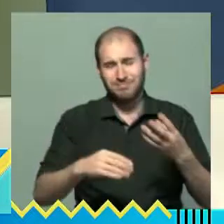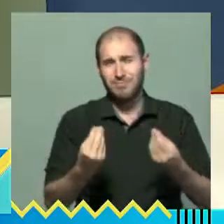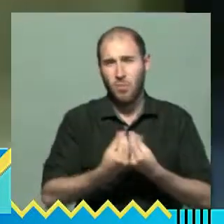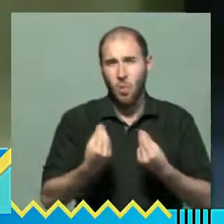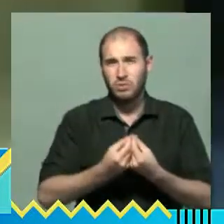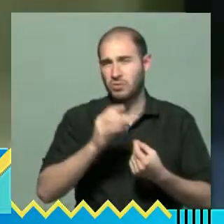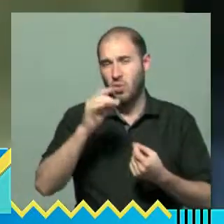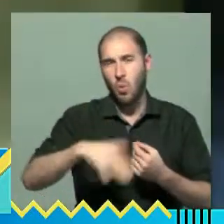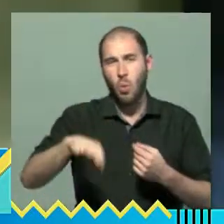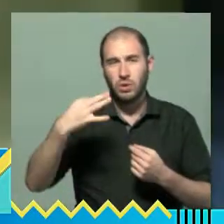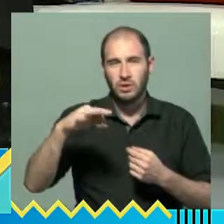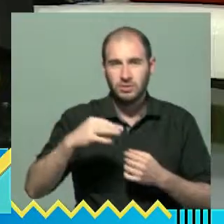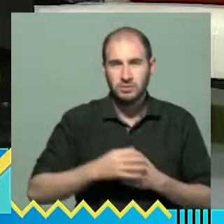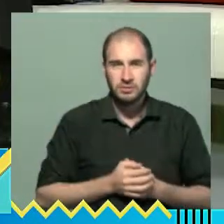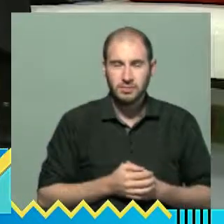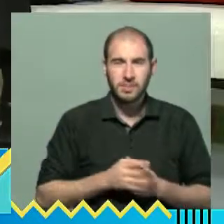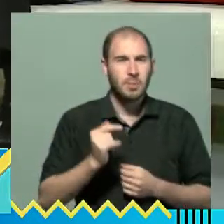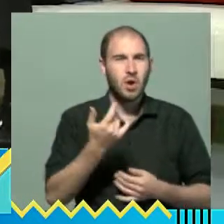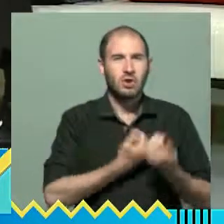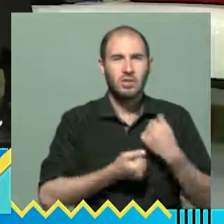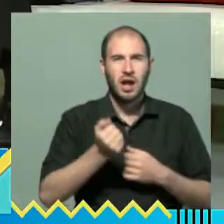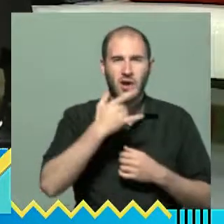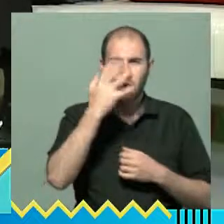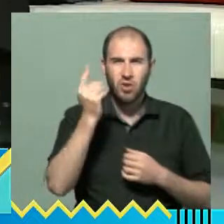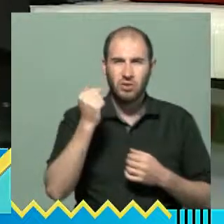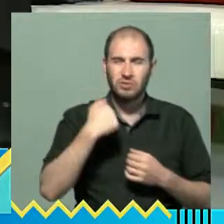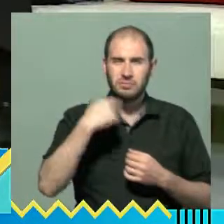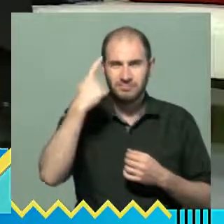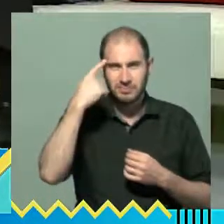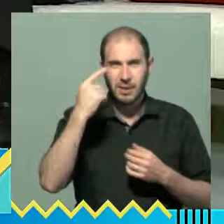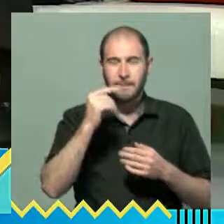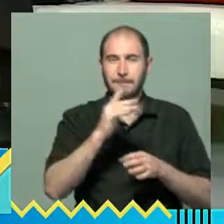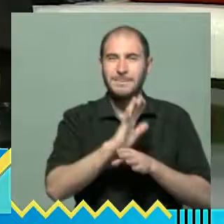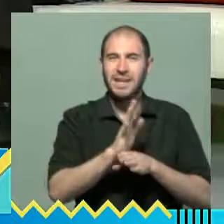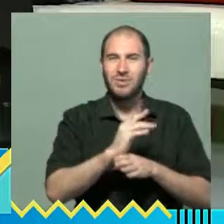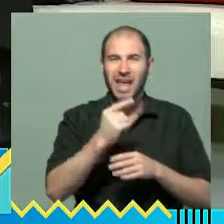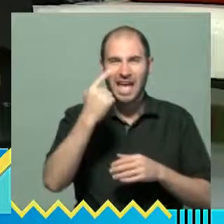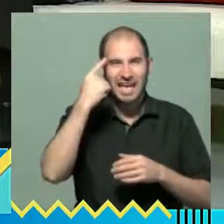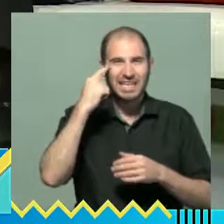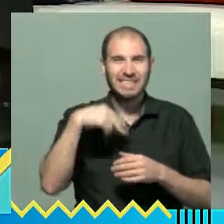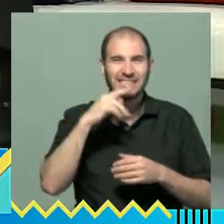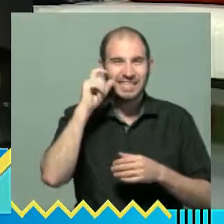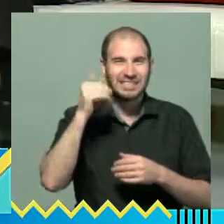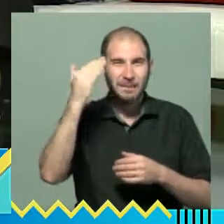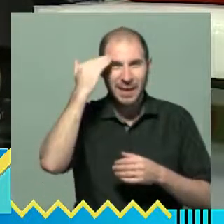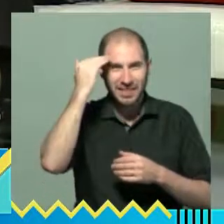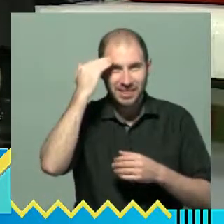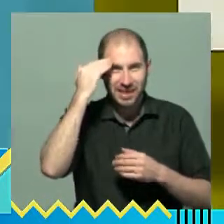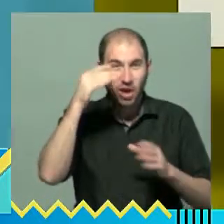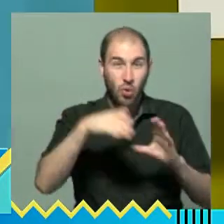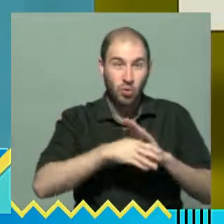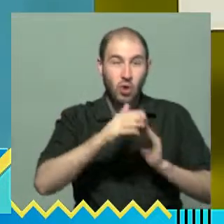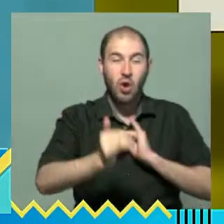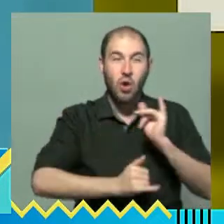hacen único. ¿Sabés eso que hablas del color? ¿Sabés qué me llevó a pensar en la película Intensamente? No sé si la... Sí, justamente, ¿no?, que